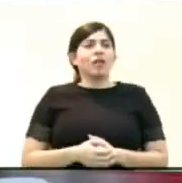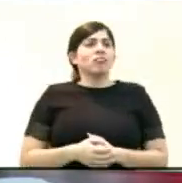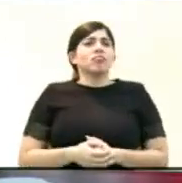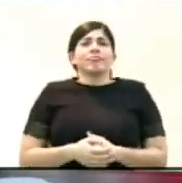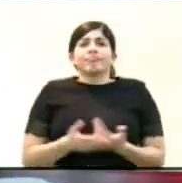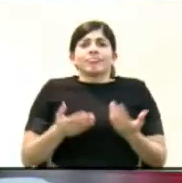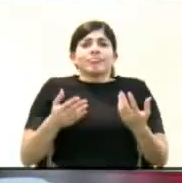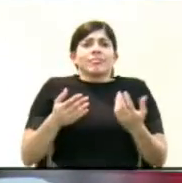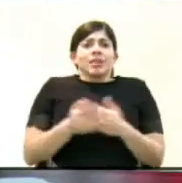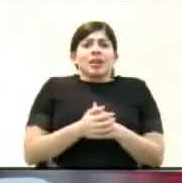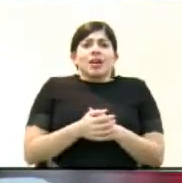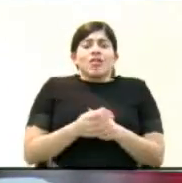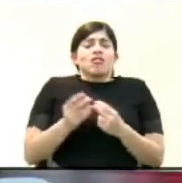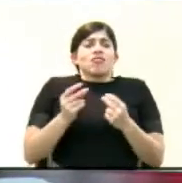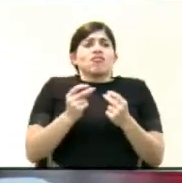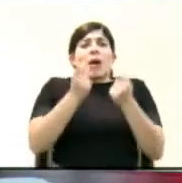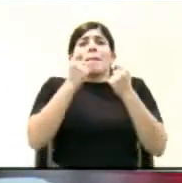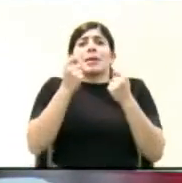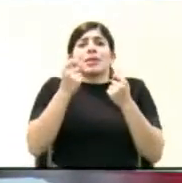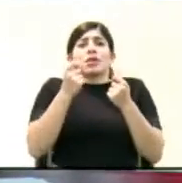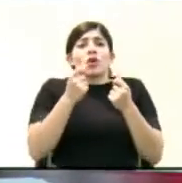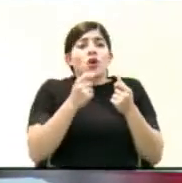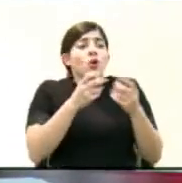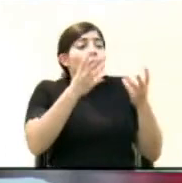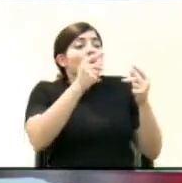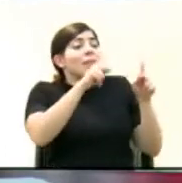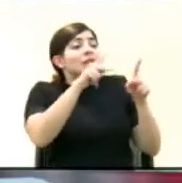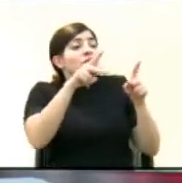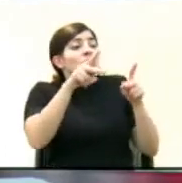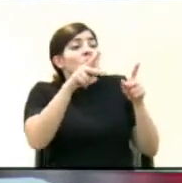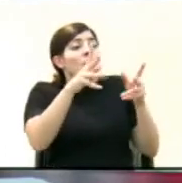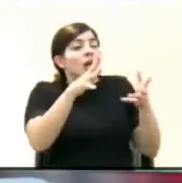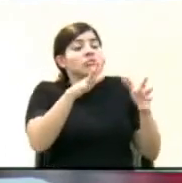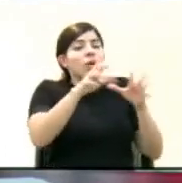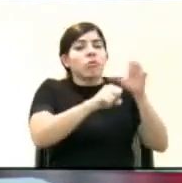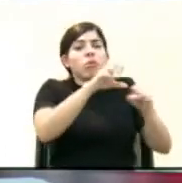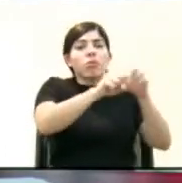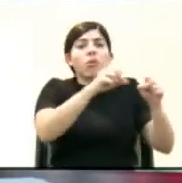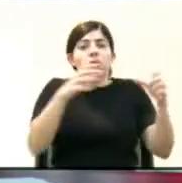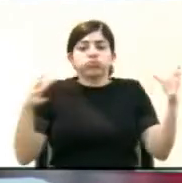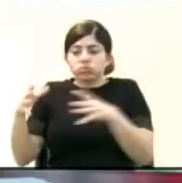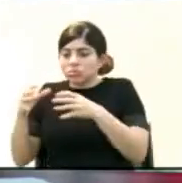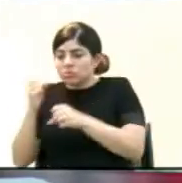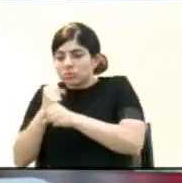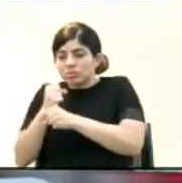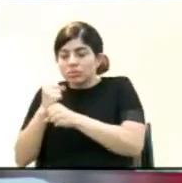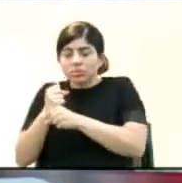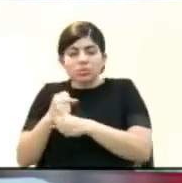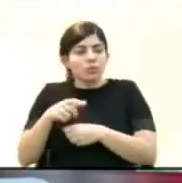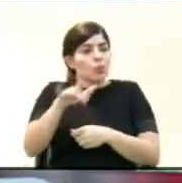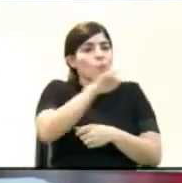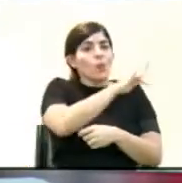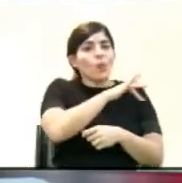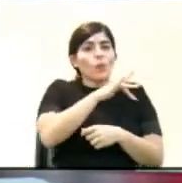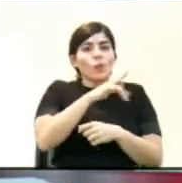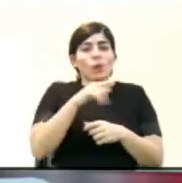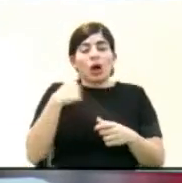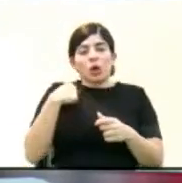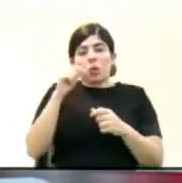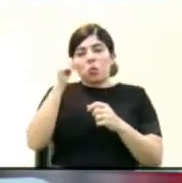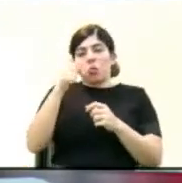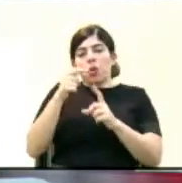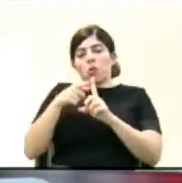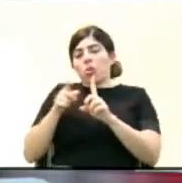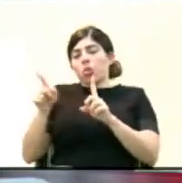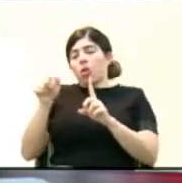rápidamente agotamos la disponibilidad de recurso humano, y esto va a venir más adelante. Aquí ya estoy saliendo